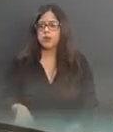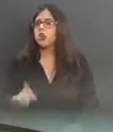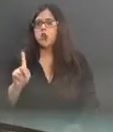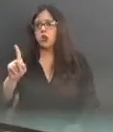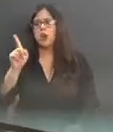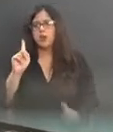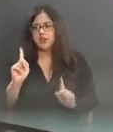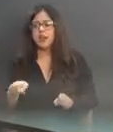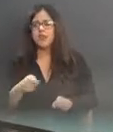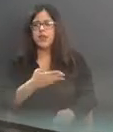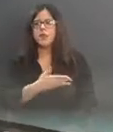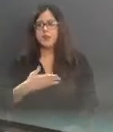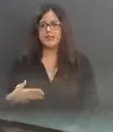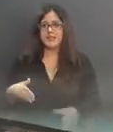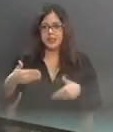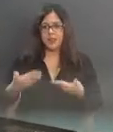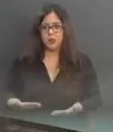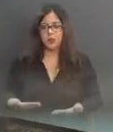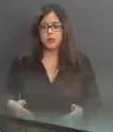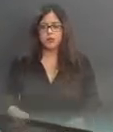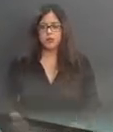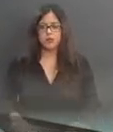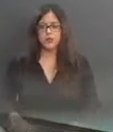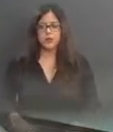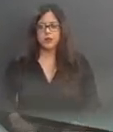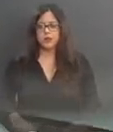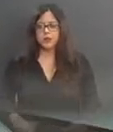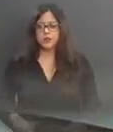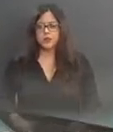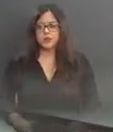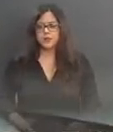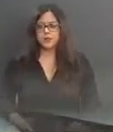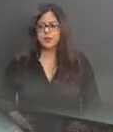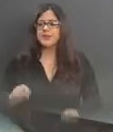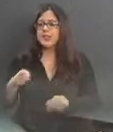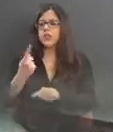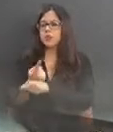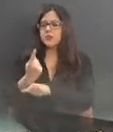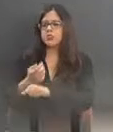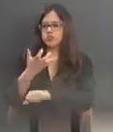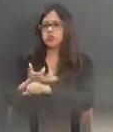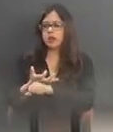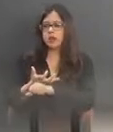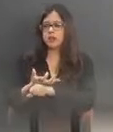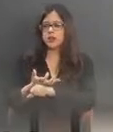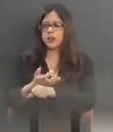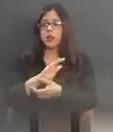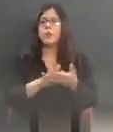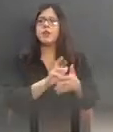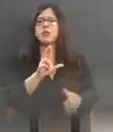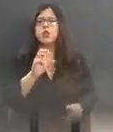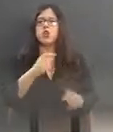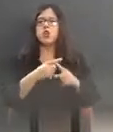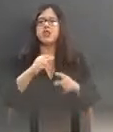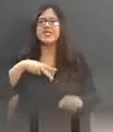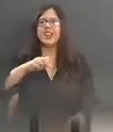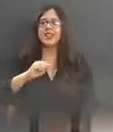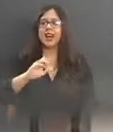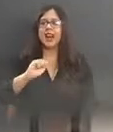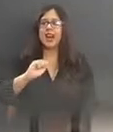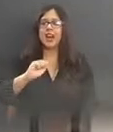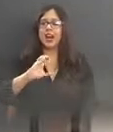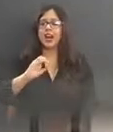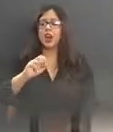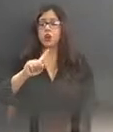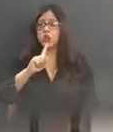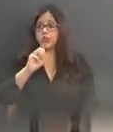está en ejercicio. Pero puede haber hay conversaciones, un gesto. Hay conversaciones. Rosana Costa puede llegar allí. ¿Por qué? Porque escuché en la mañana